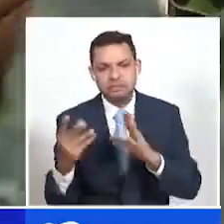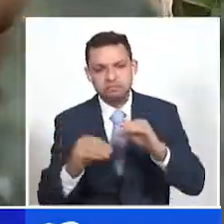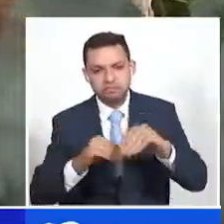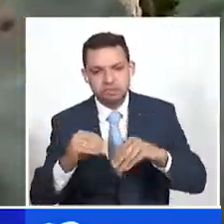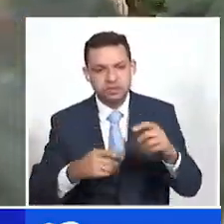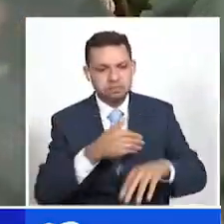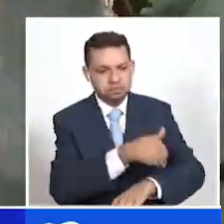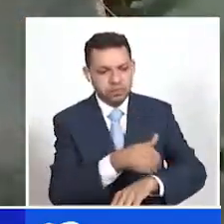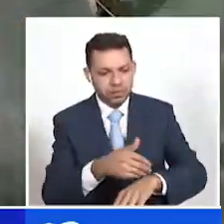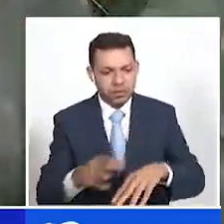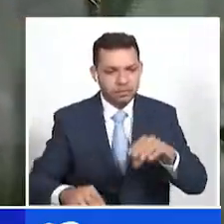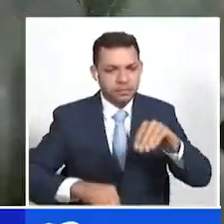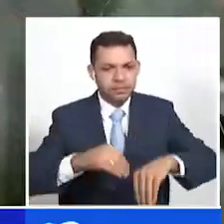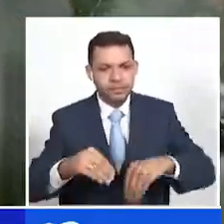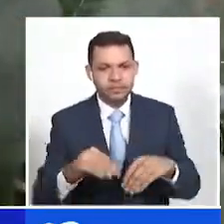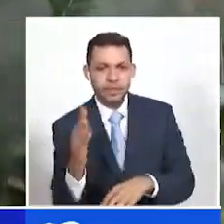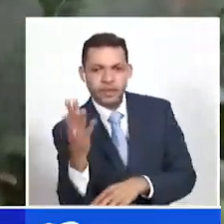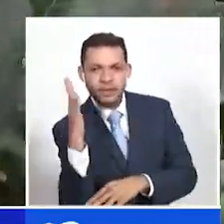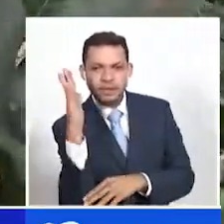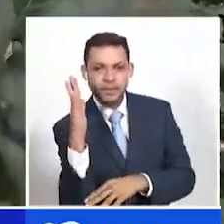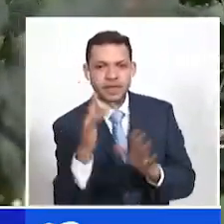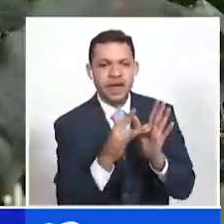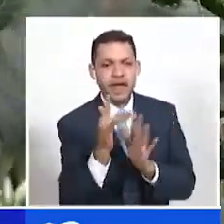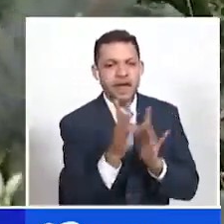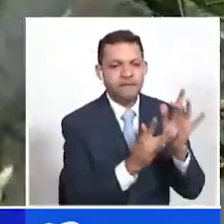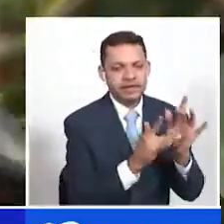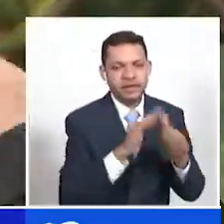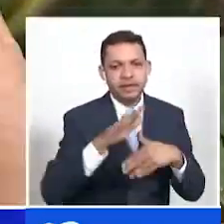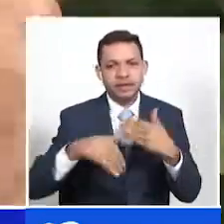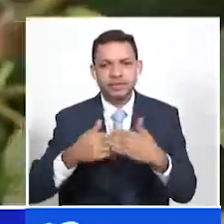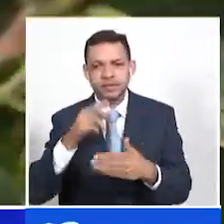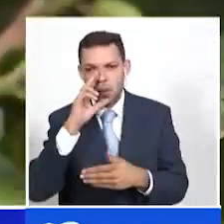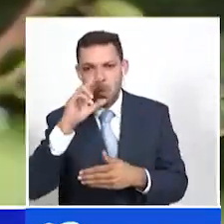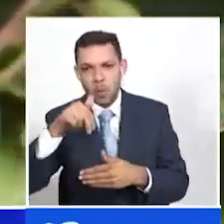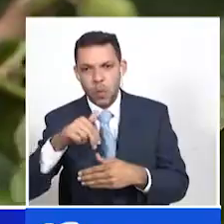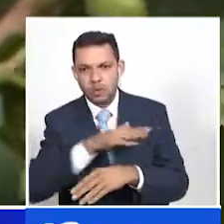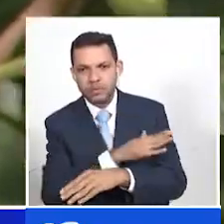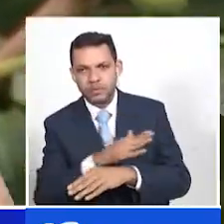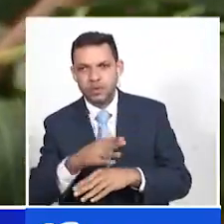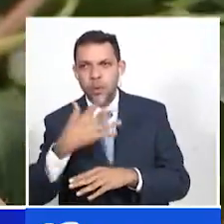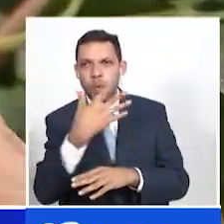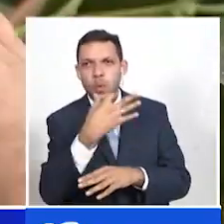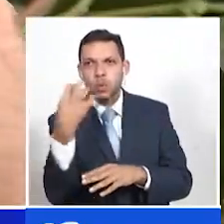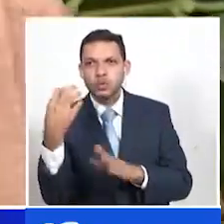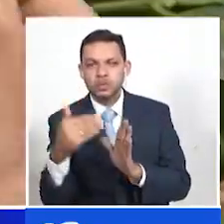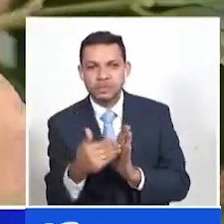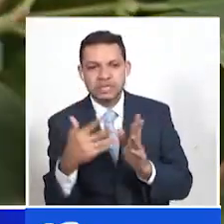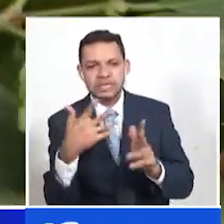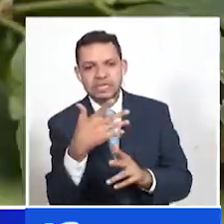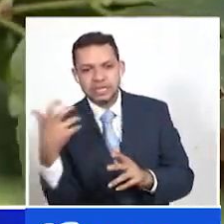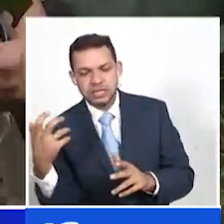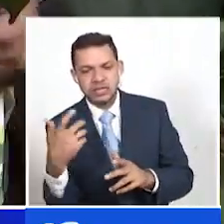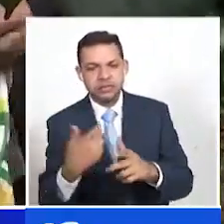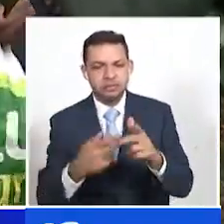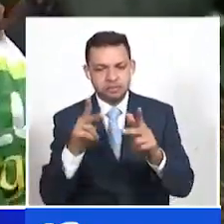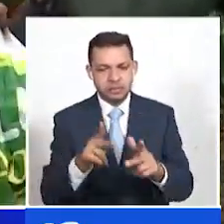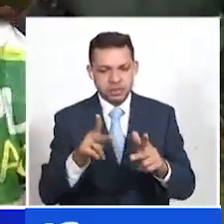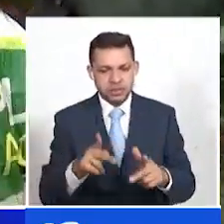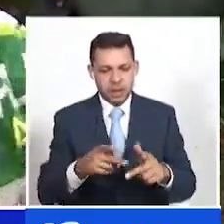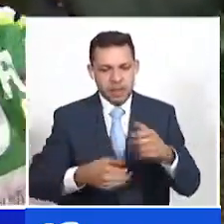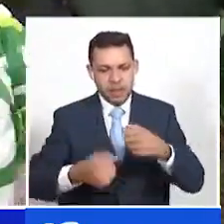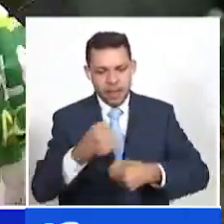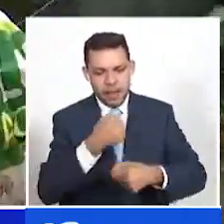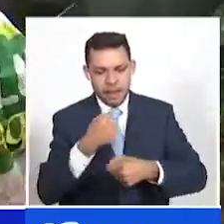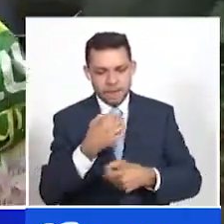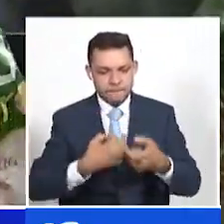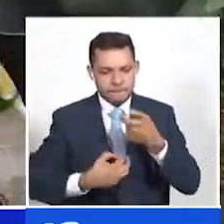efectivamente. Para la cosecha, que será entre abril y principios de junio, se esperan unos 8.500 recolectores entre mano de obra local y